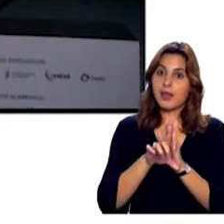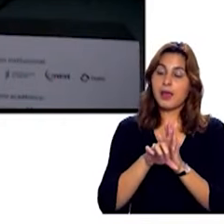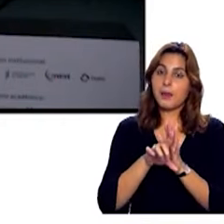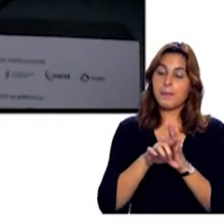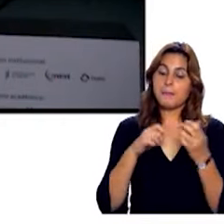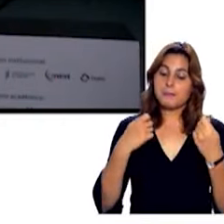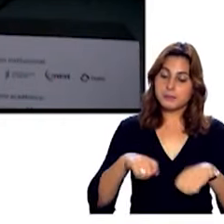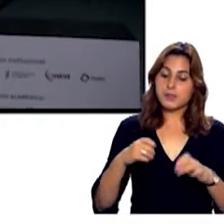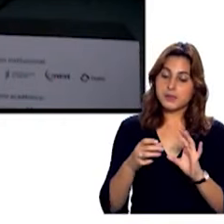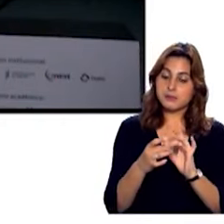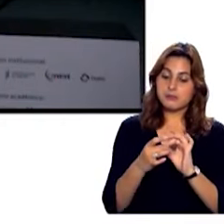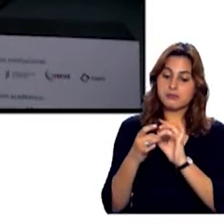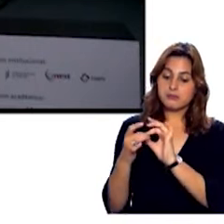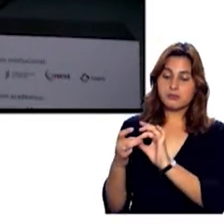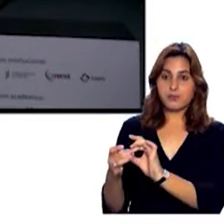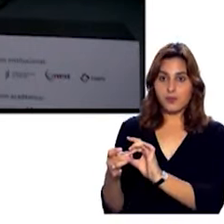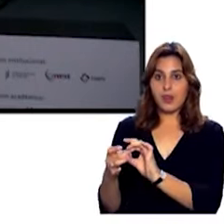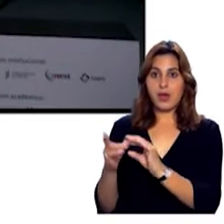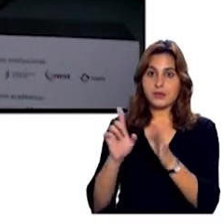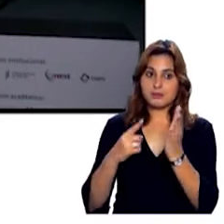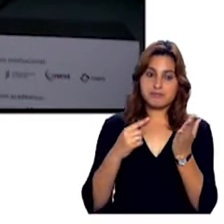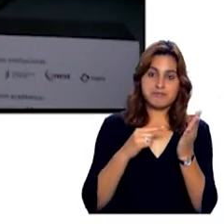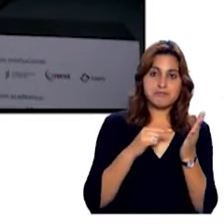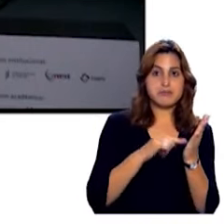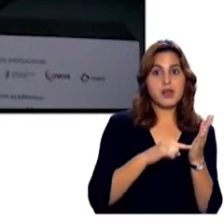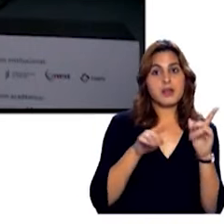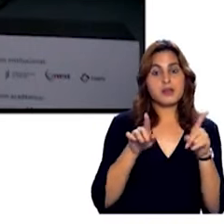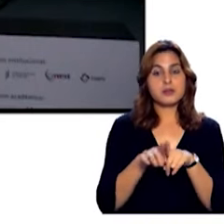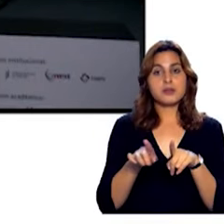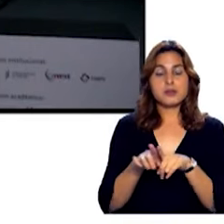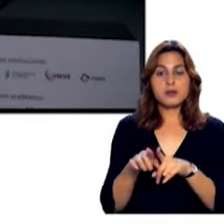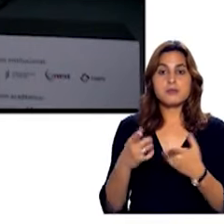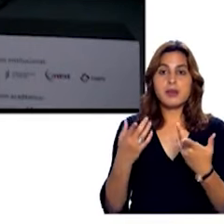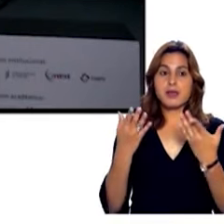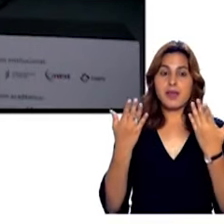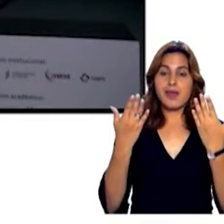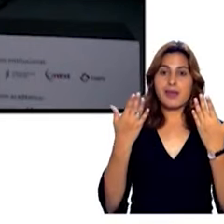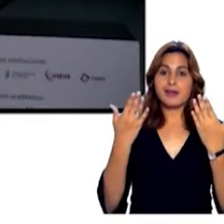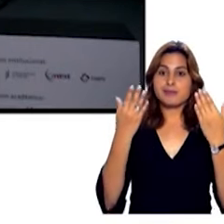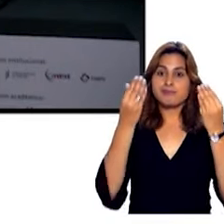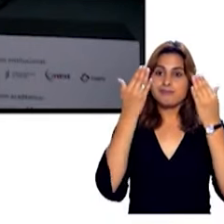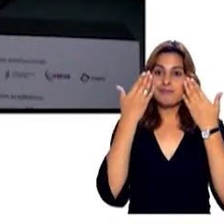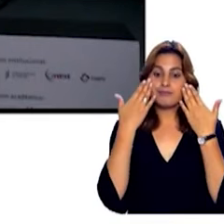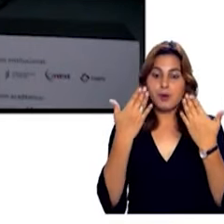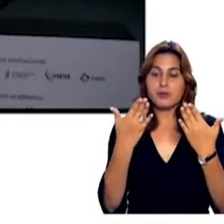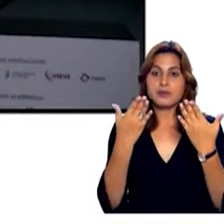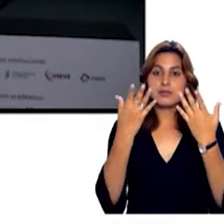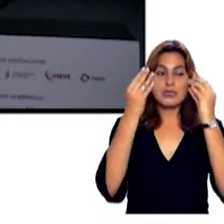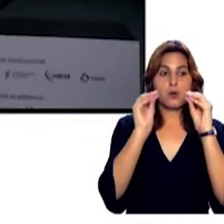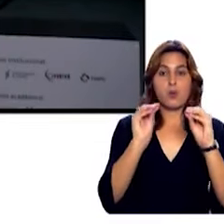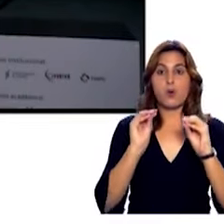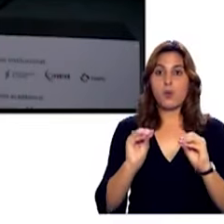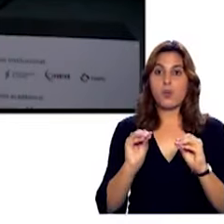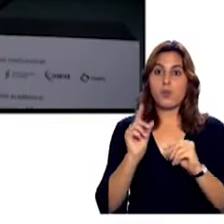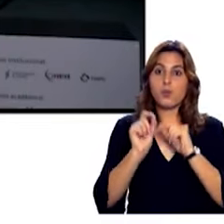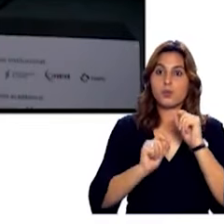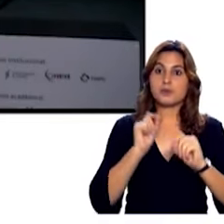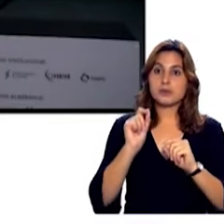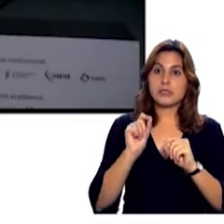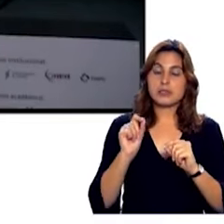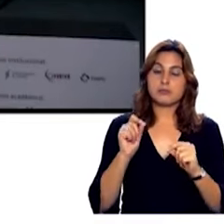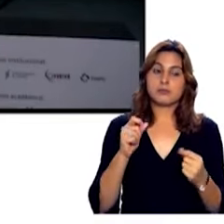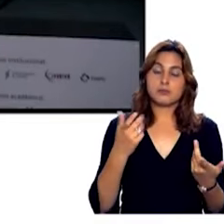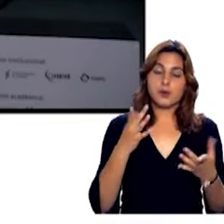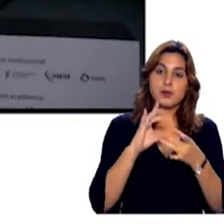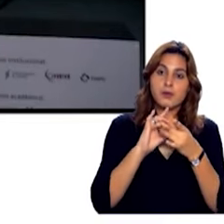los términos que Así seala no puede establecerse en esa situación no puede establecerse un criterio de vinculación legal